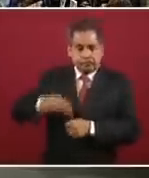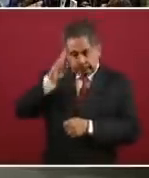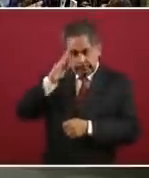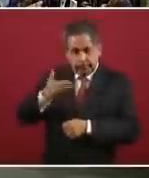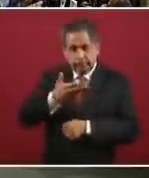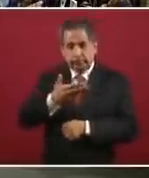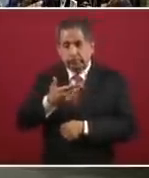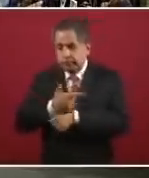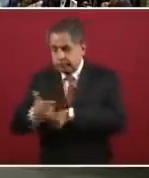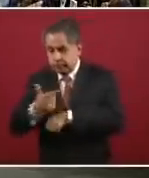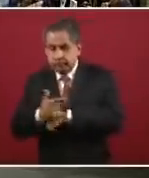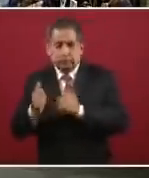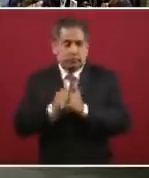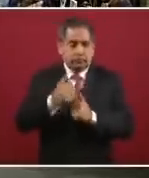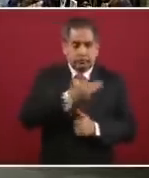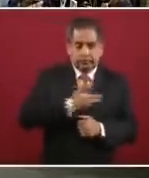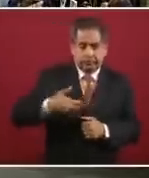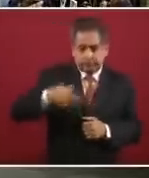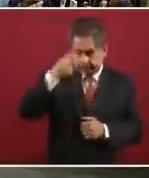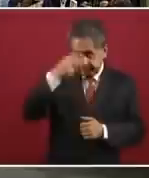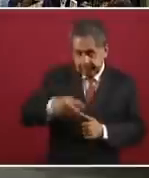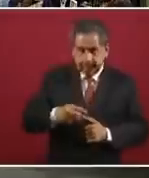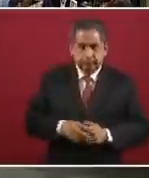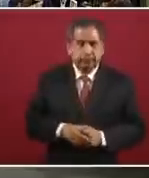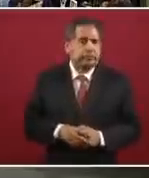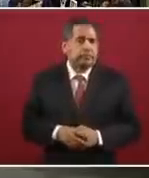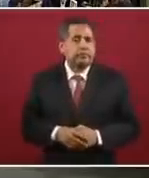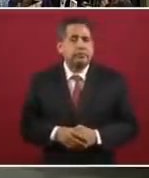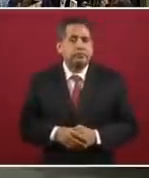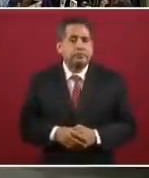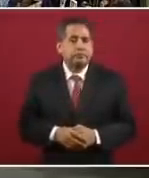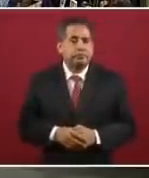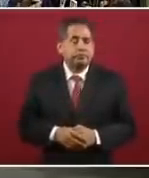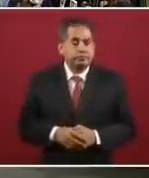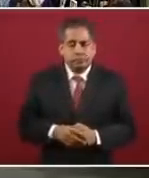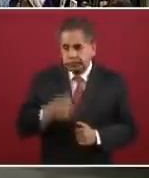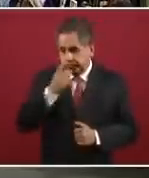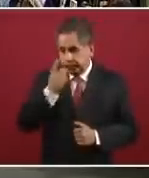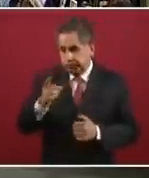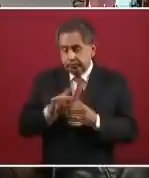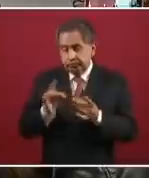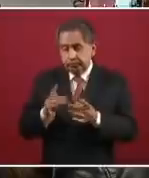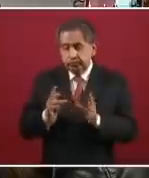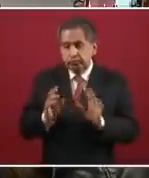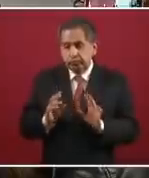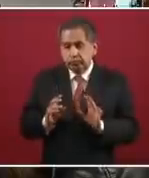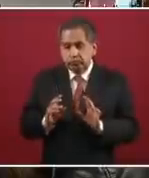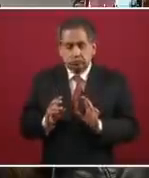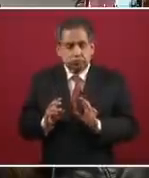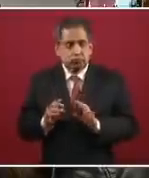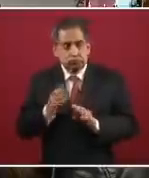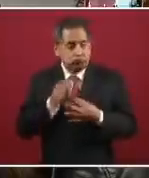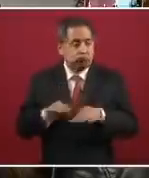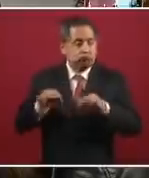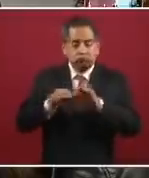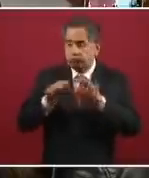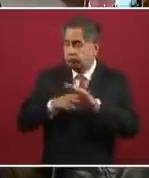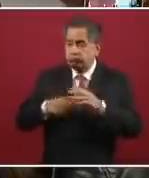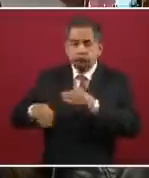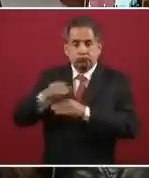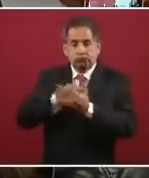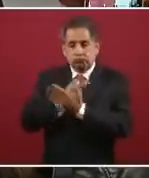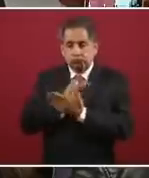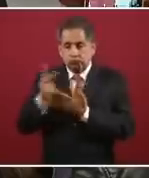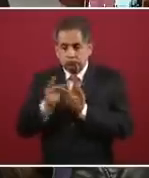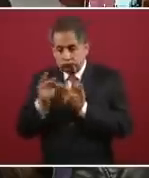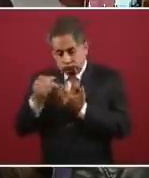República. Y decir que será un diálogo muy relevante para nosotros, para todo el programa que